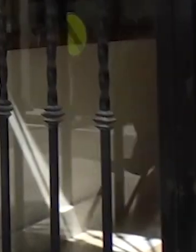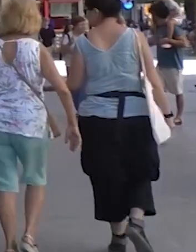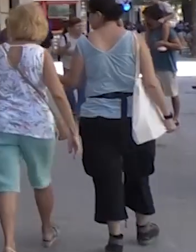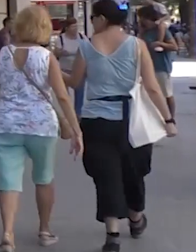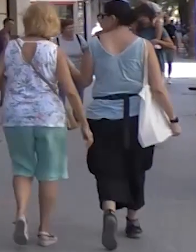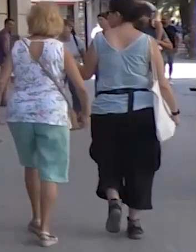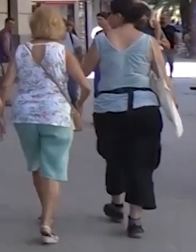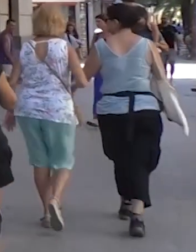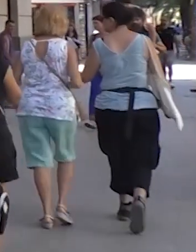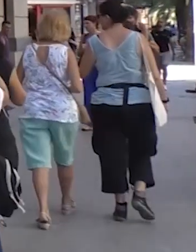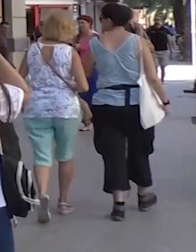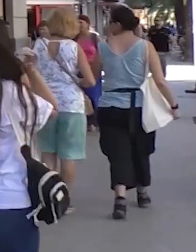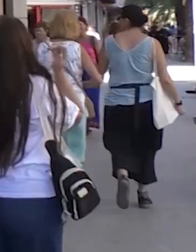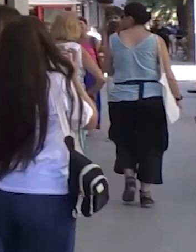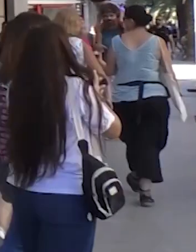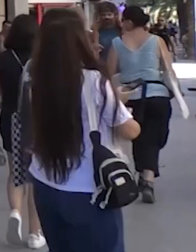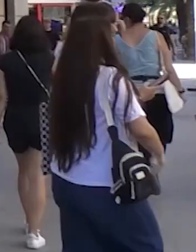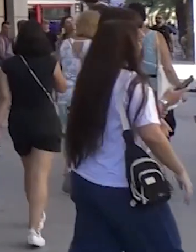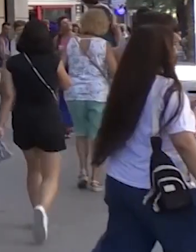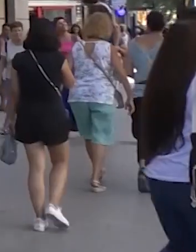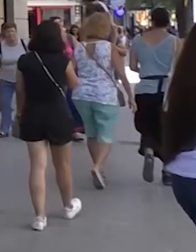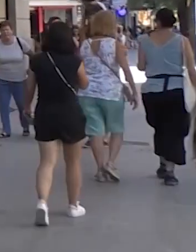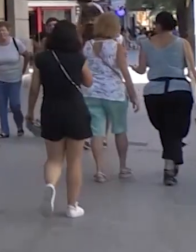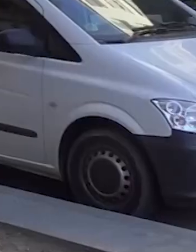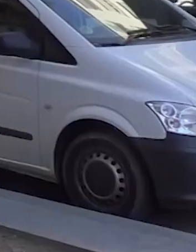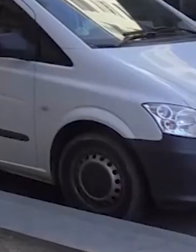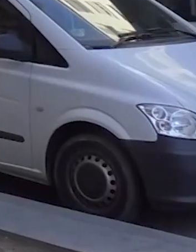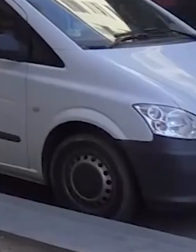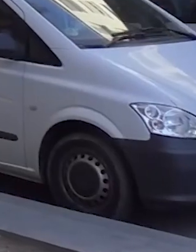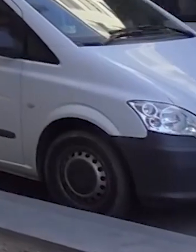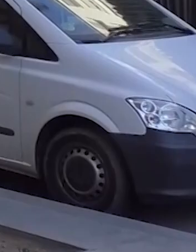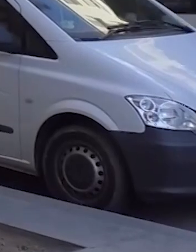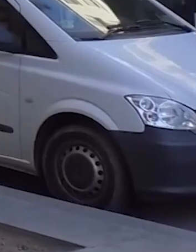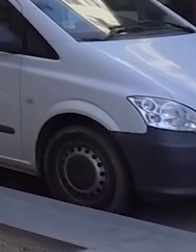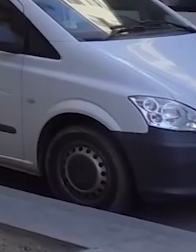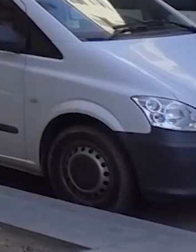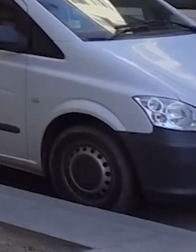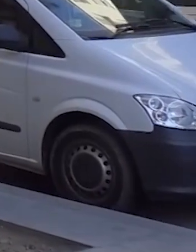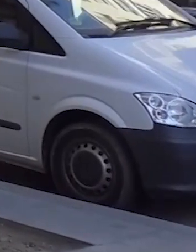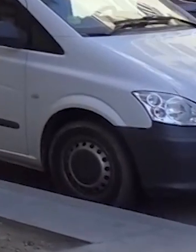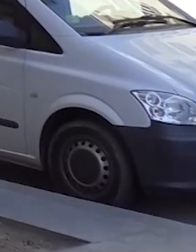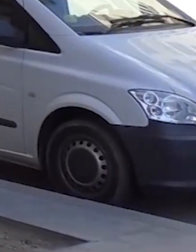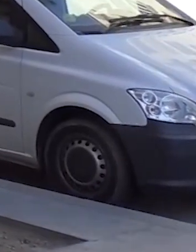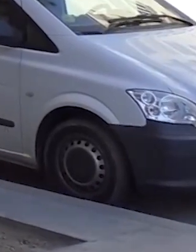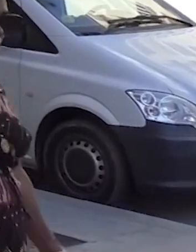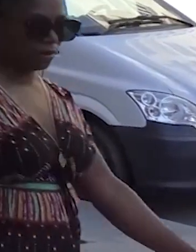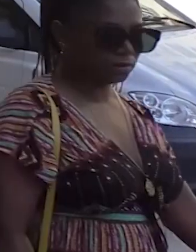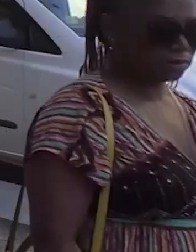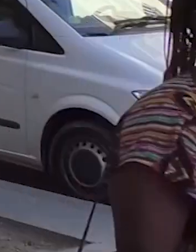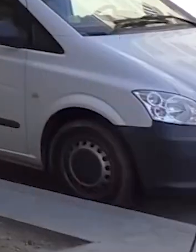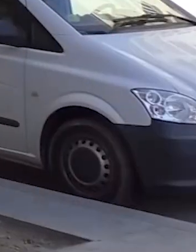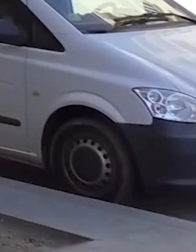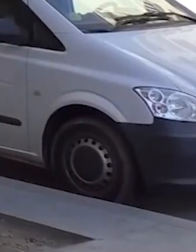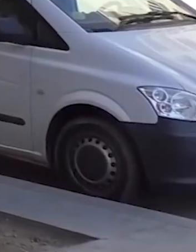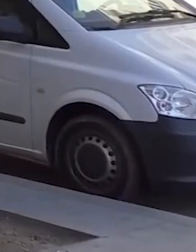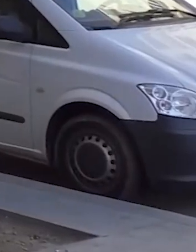fenomenal. Pues a mí me parece bien, porque nuestros padres ya lo pagaron. No, me parece muy interesante que ya está bien, lo que no es lógico que en otras partes de España no